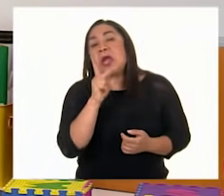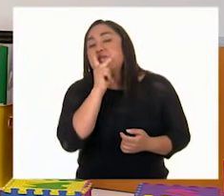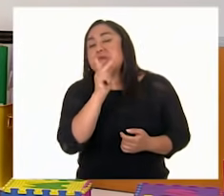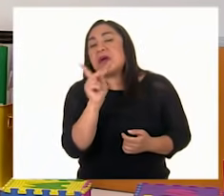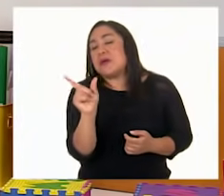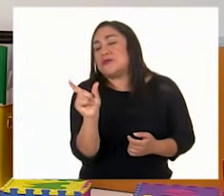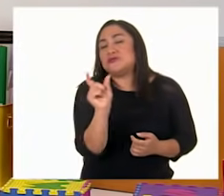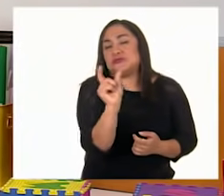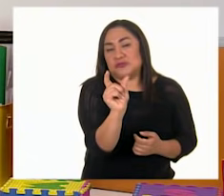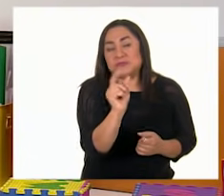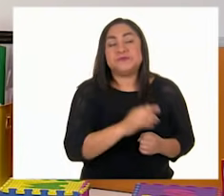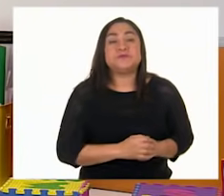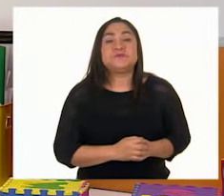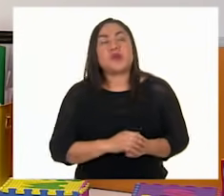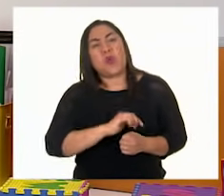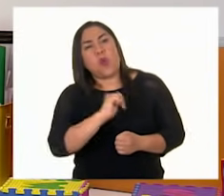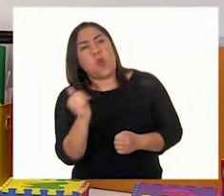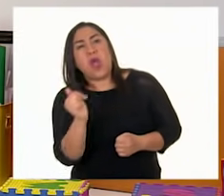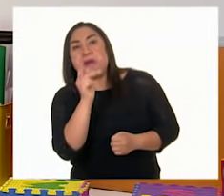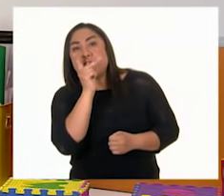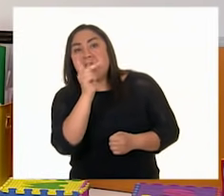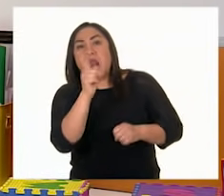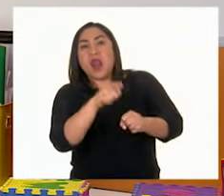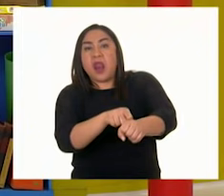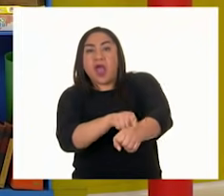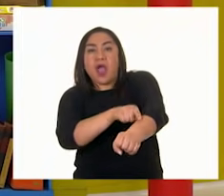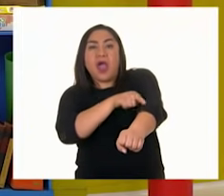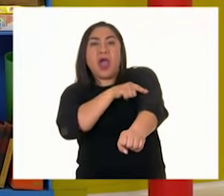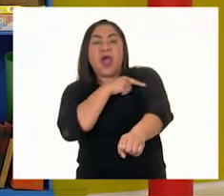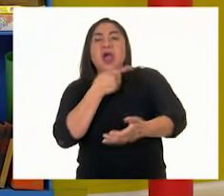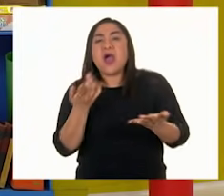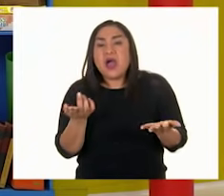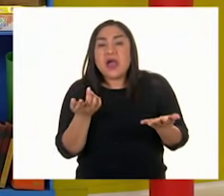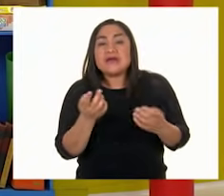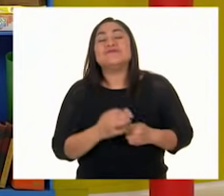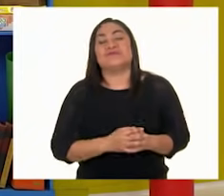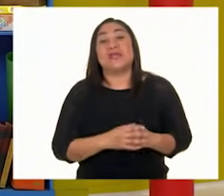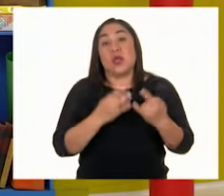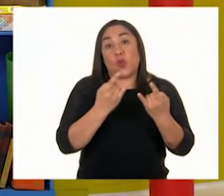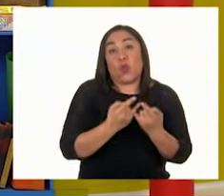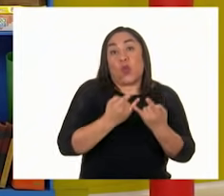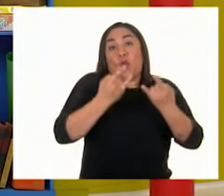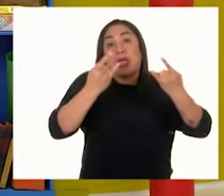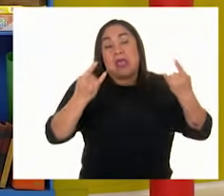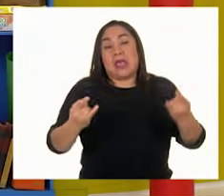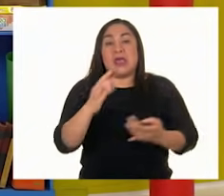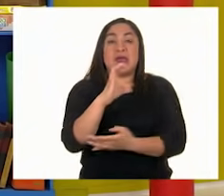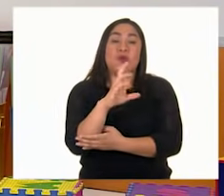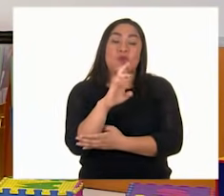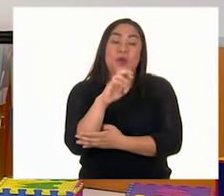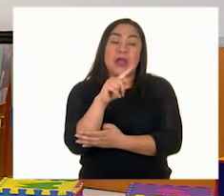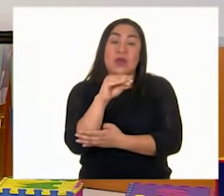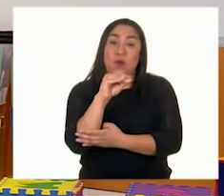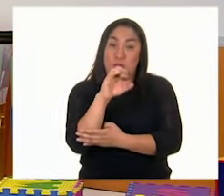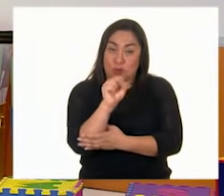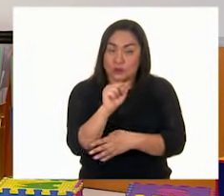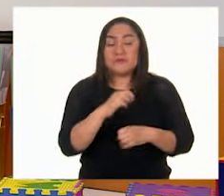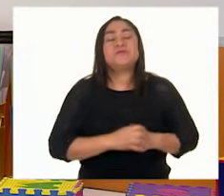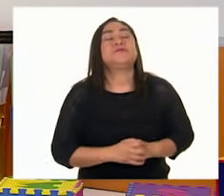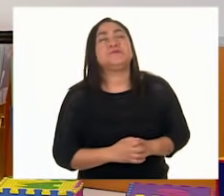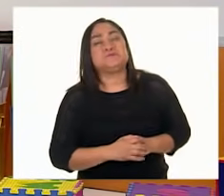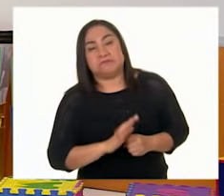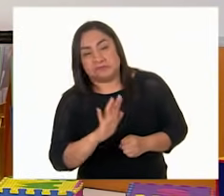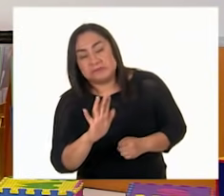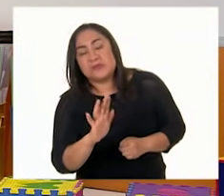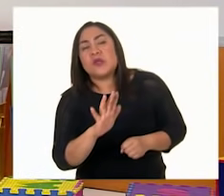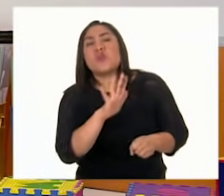bien. ¿Cuál sería la palabra larga? Cuentos. Cuentos, muy bien. Y ahora, ¿qué